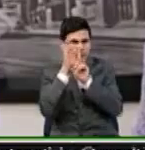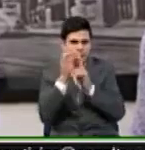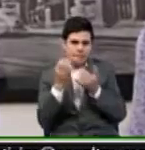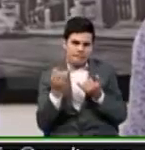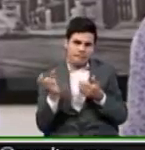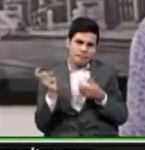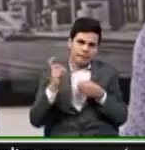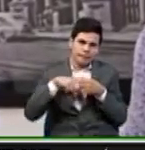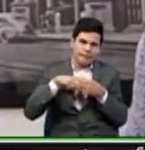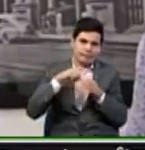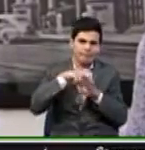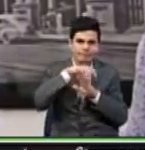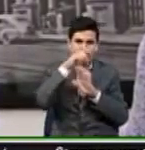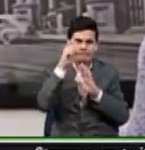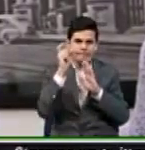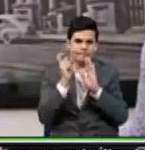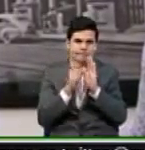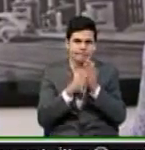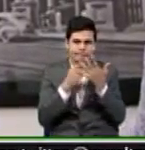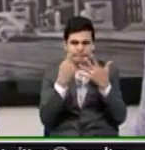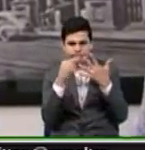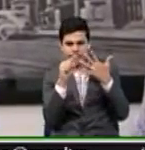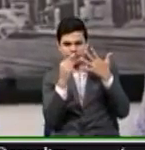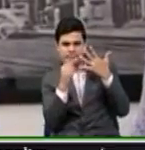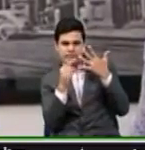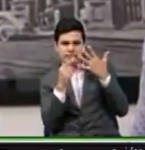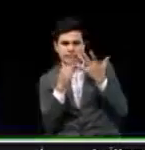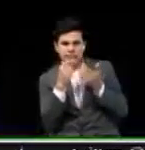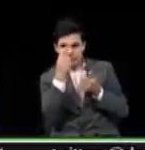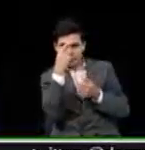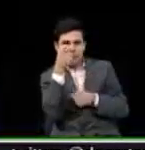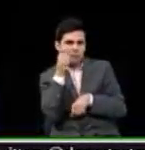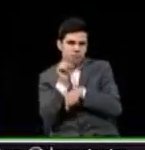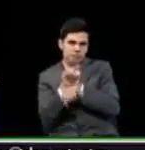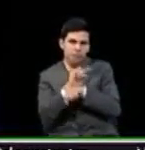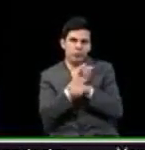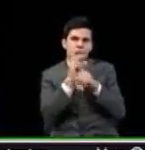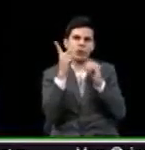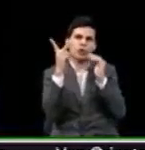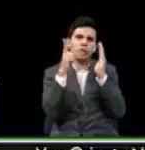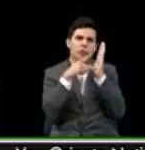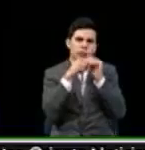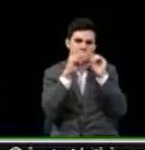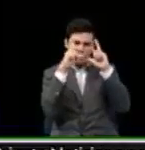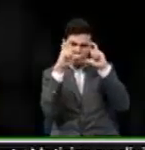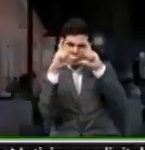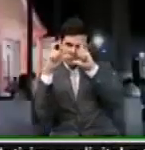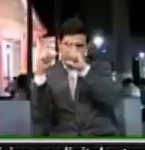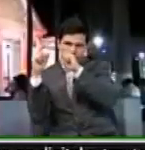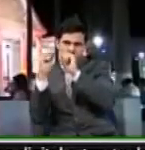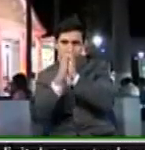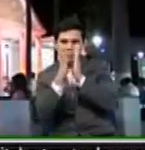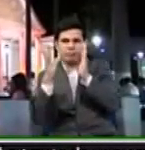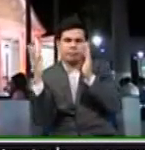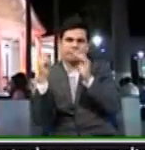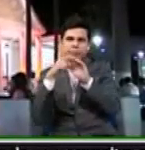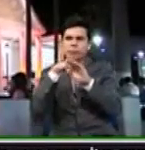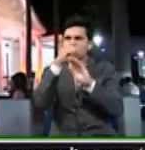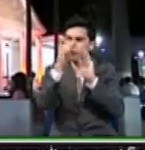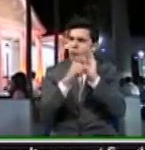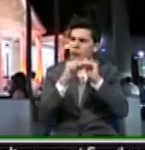y minuciosamente empezamos a hacer toda la curaduría, además de 2000 fotos de todas las épocas, de